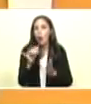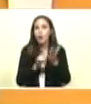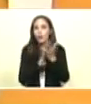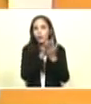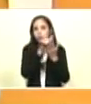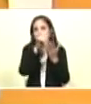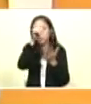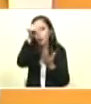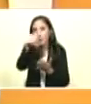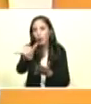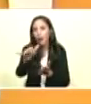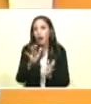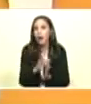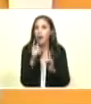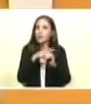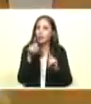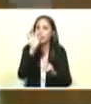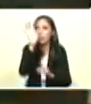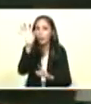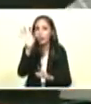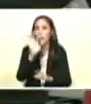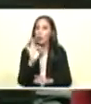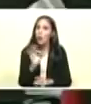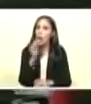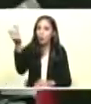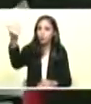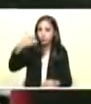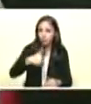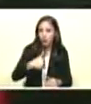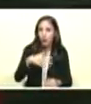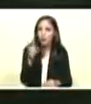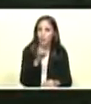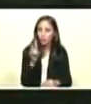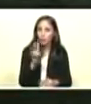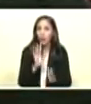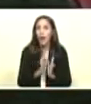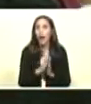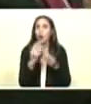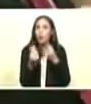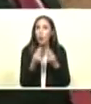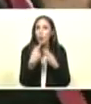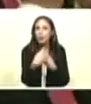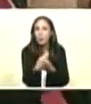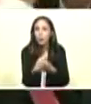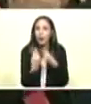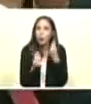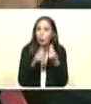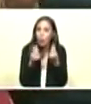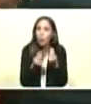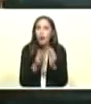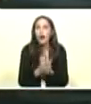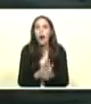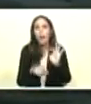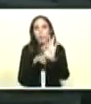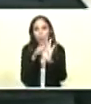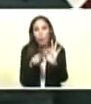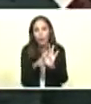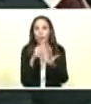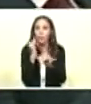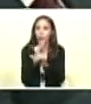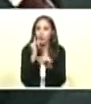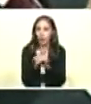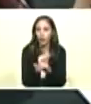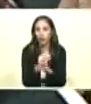en Venezuela. Solicitan la autorización y yo doy por aprobado la venta de combustible y